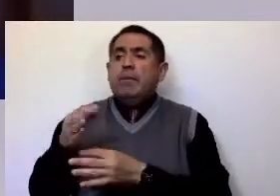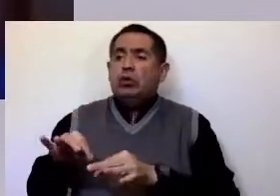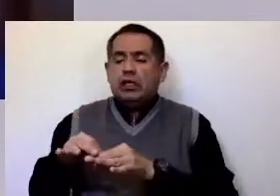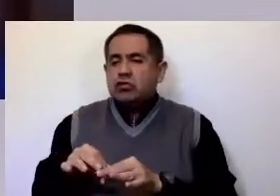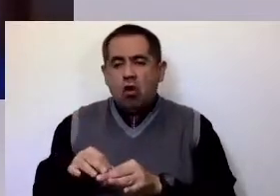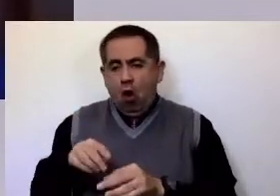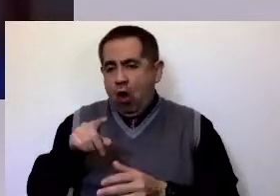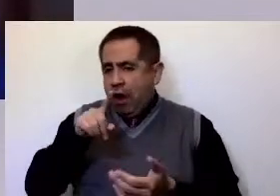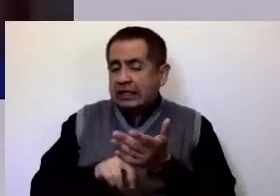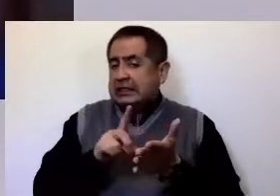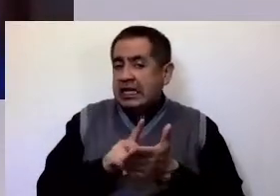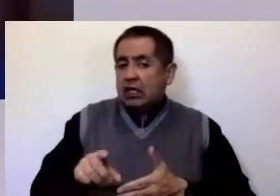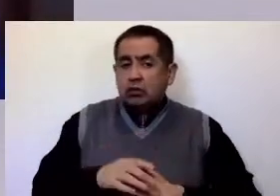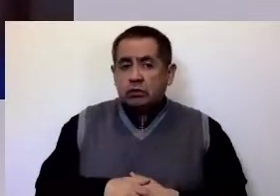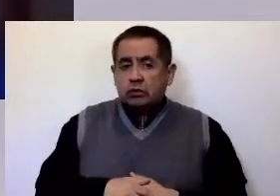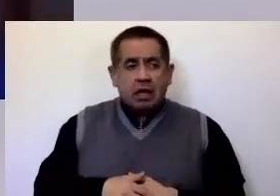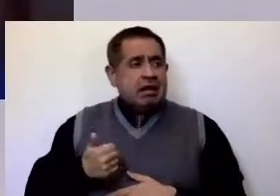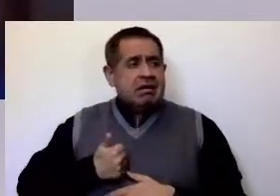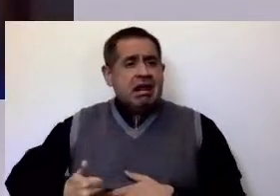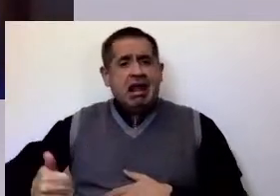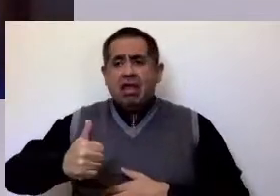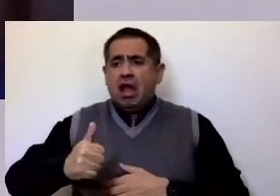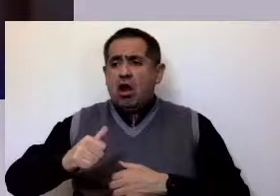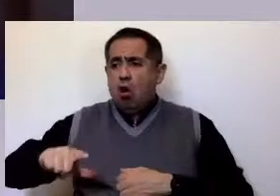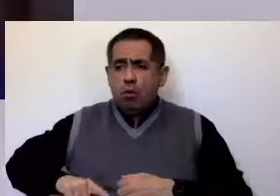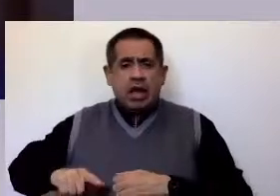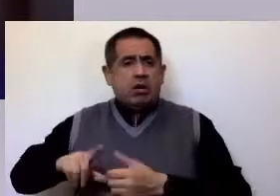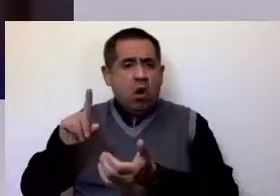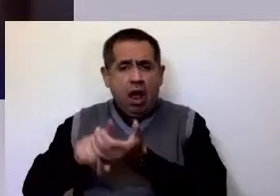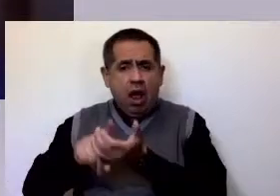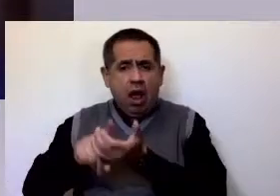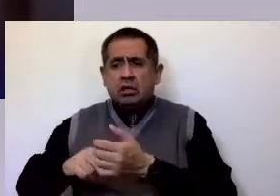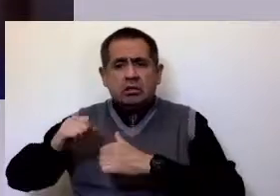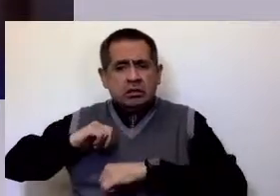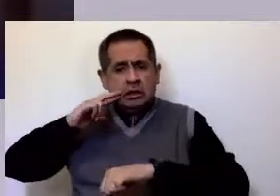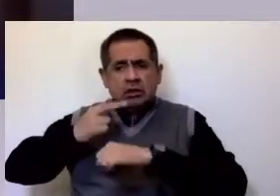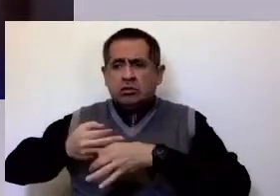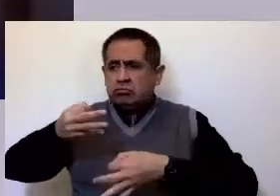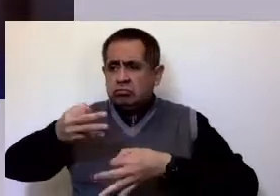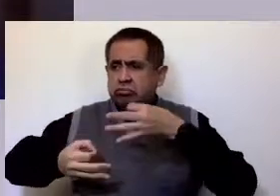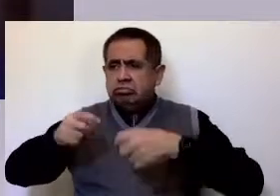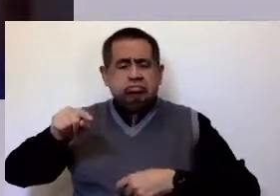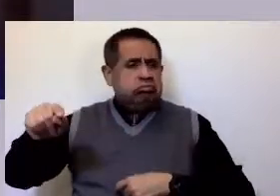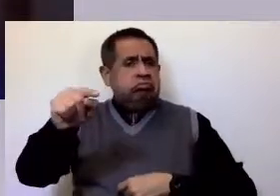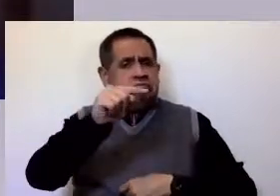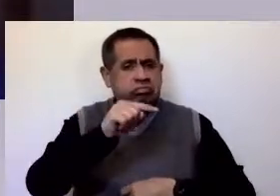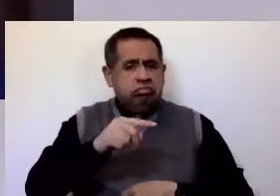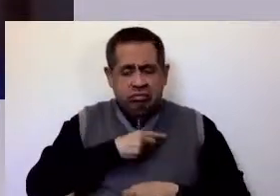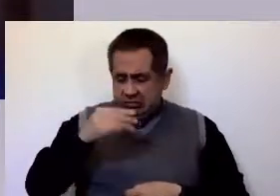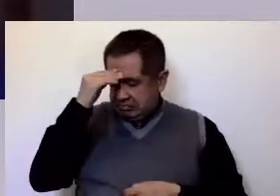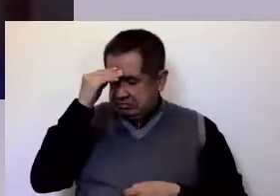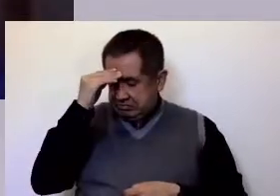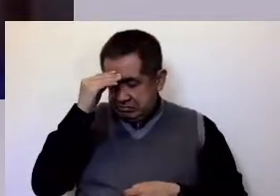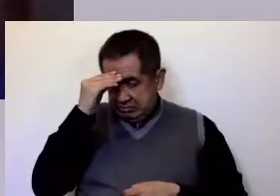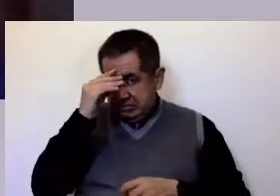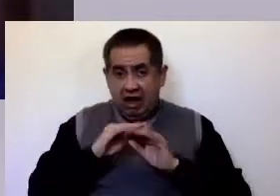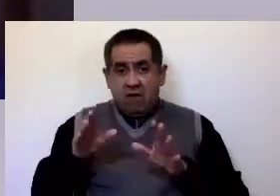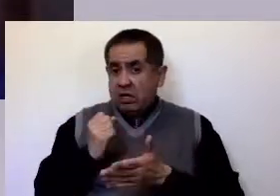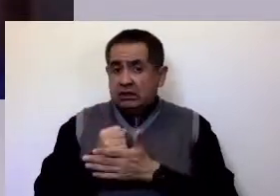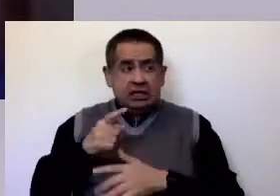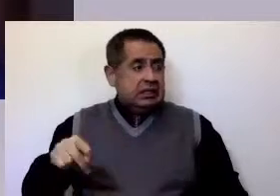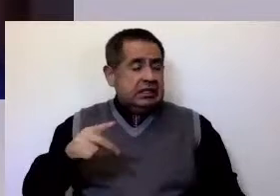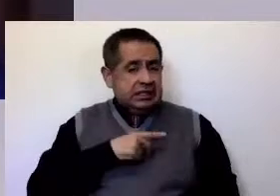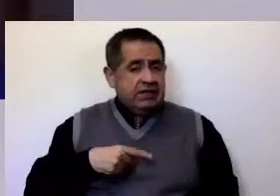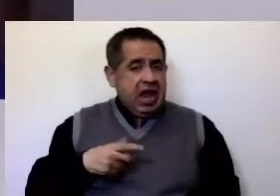cada órgano del estado dentro del ámbito de sus competencias tiene el existe la existe la exigencia no